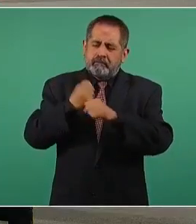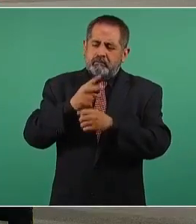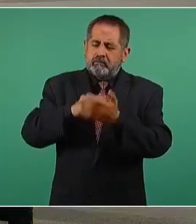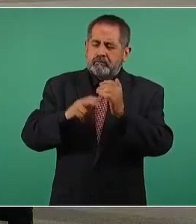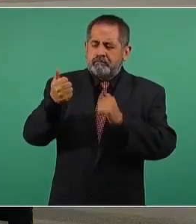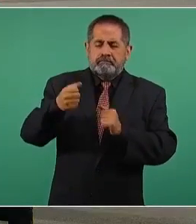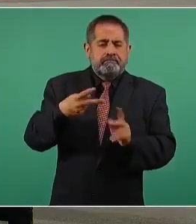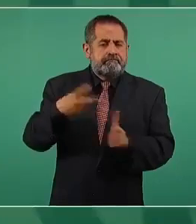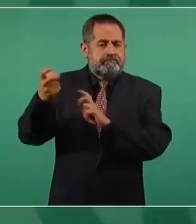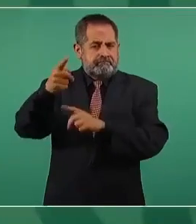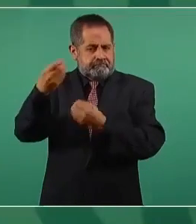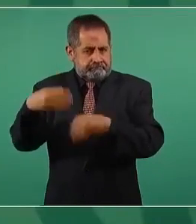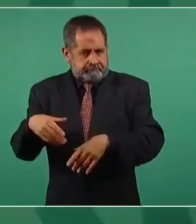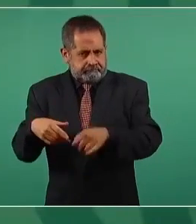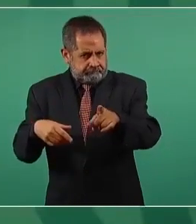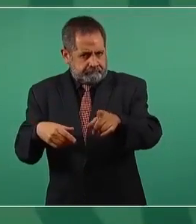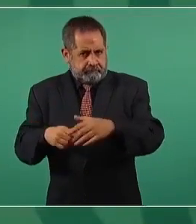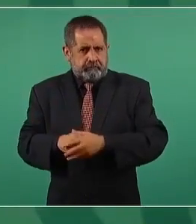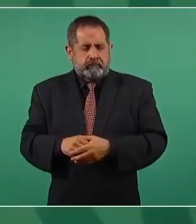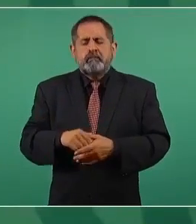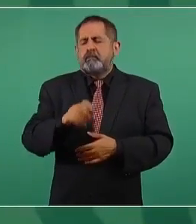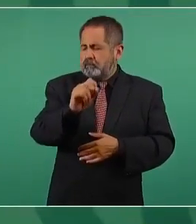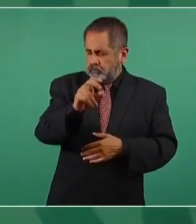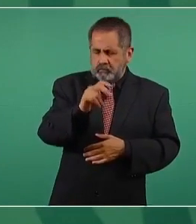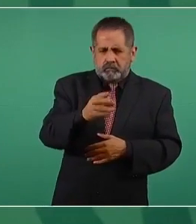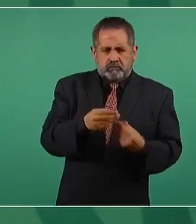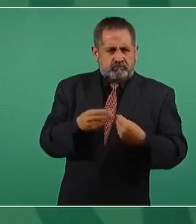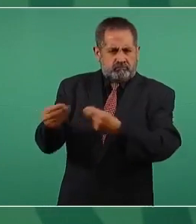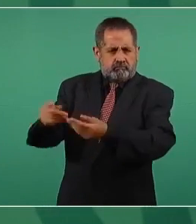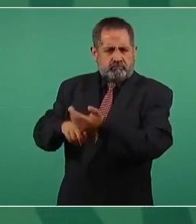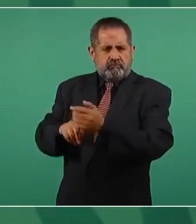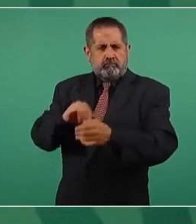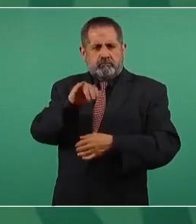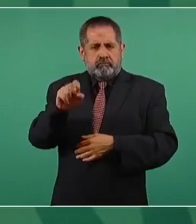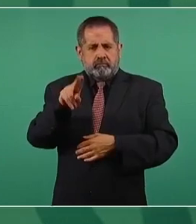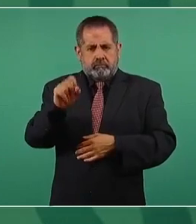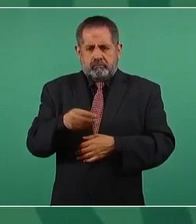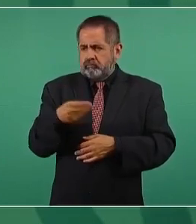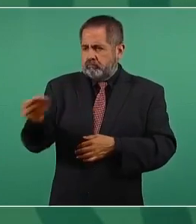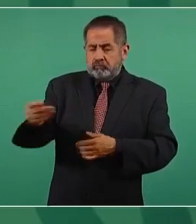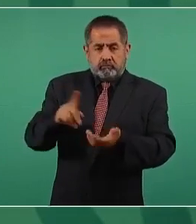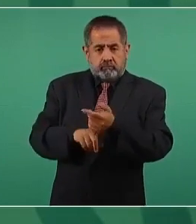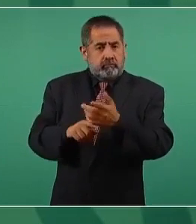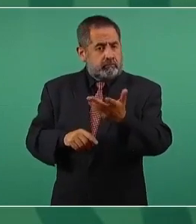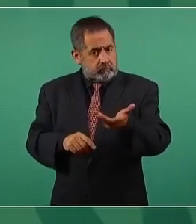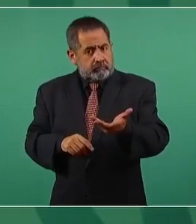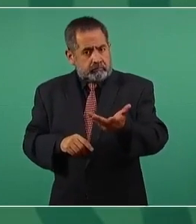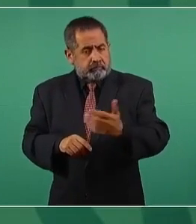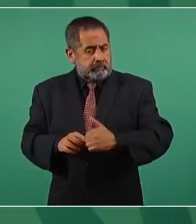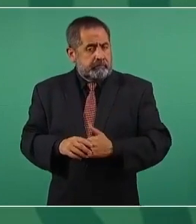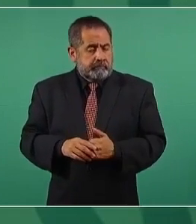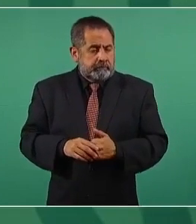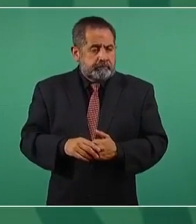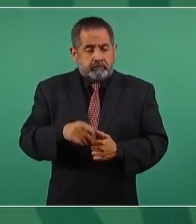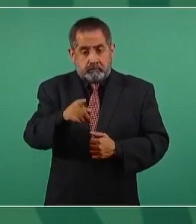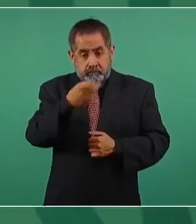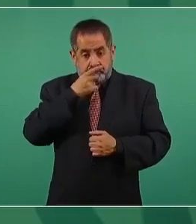un asunto que aquí con Jesús, si te parece. Y lo de Holbox me da mucho gusto porque sí fueron